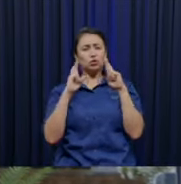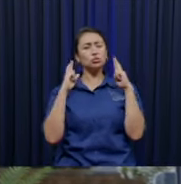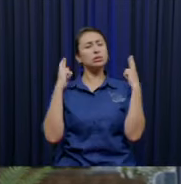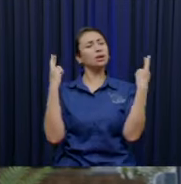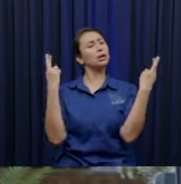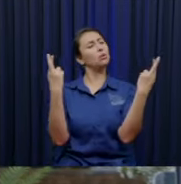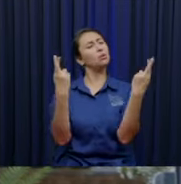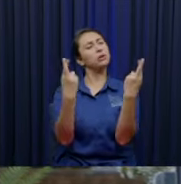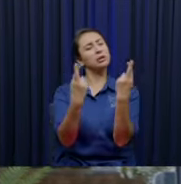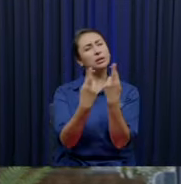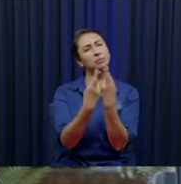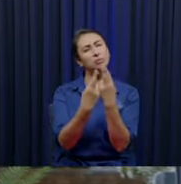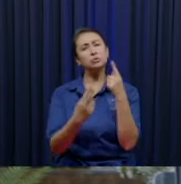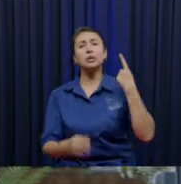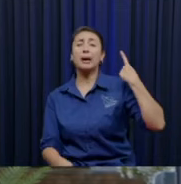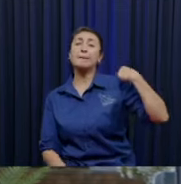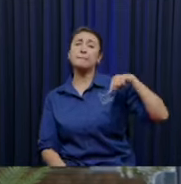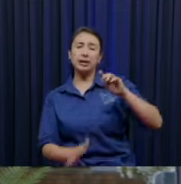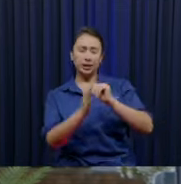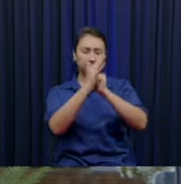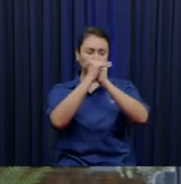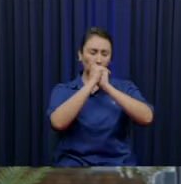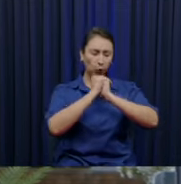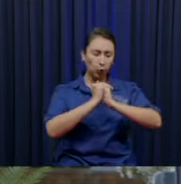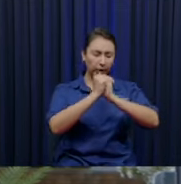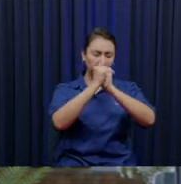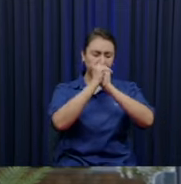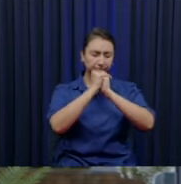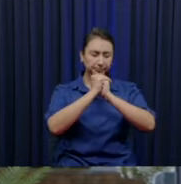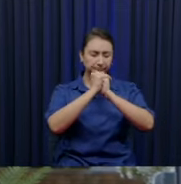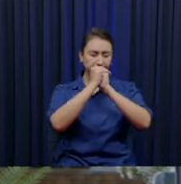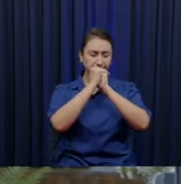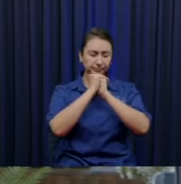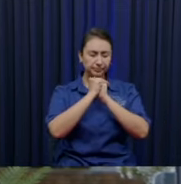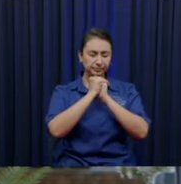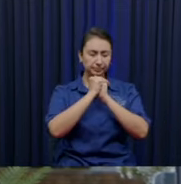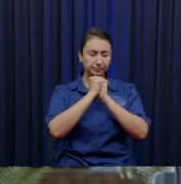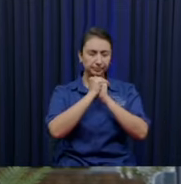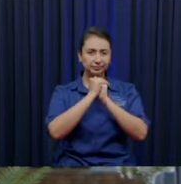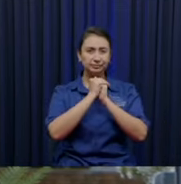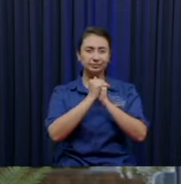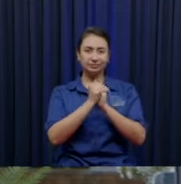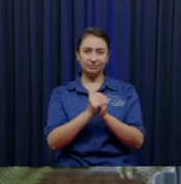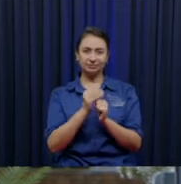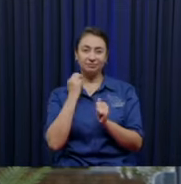veces, cuando les digo, buenos días, hermanos, me dan ganas